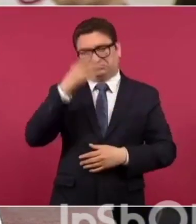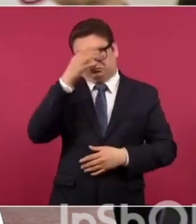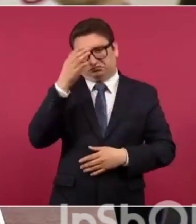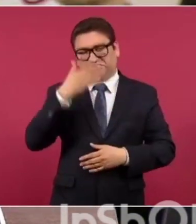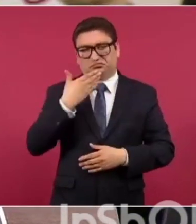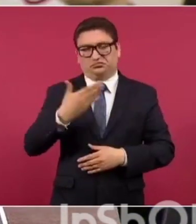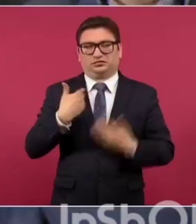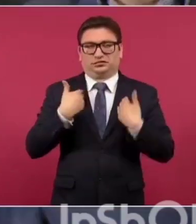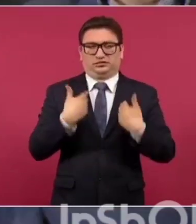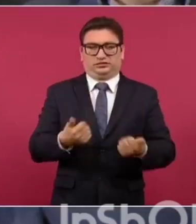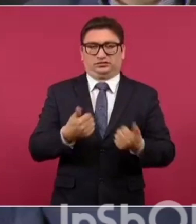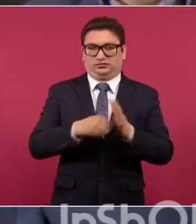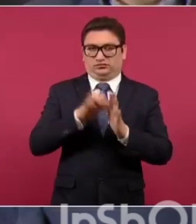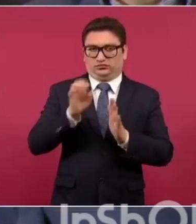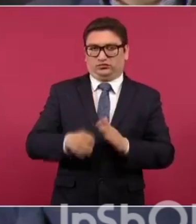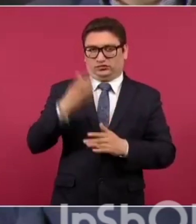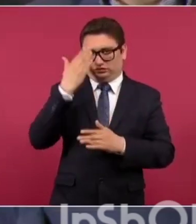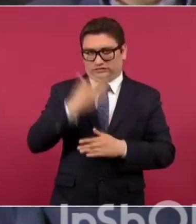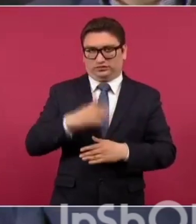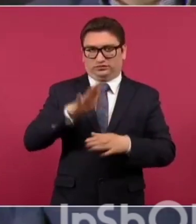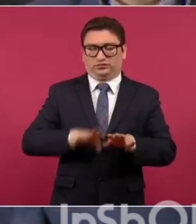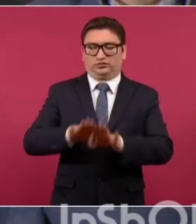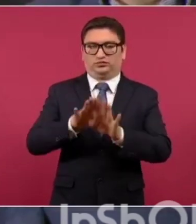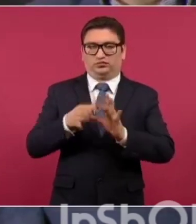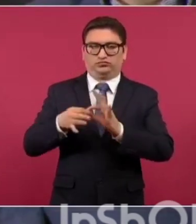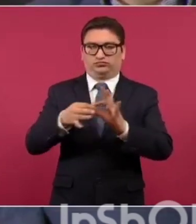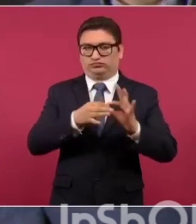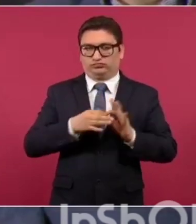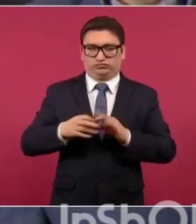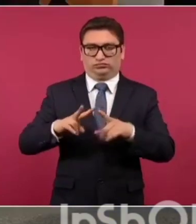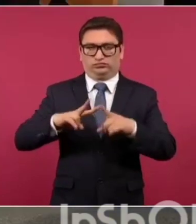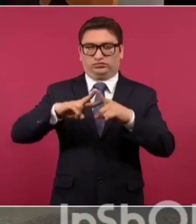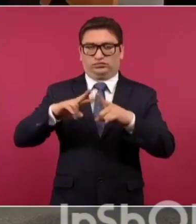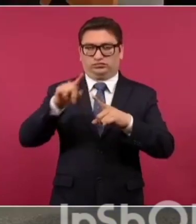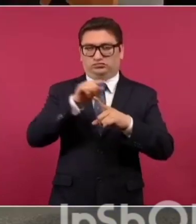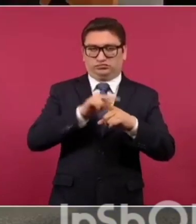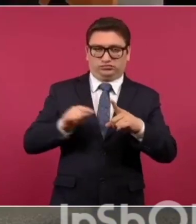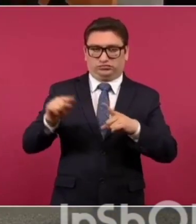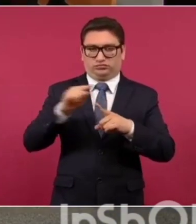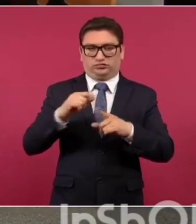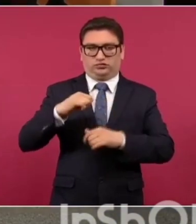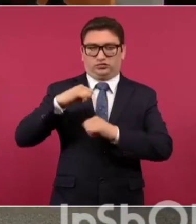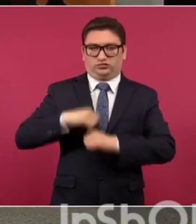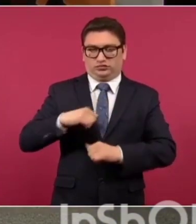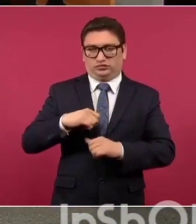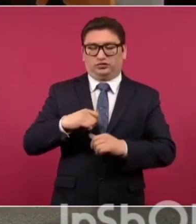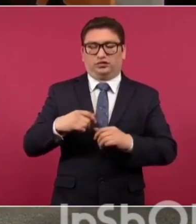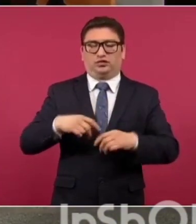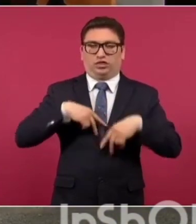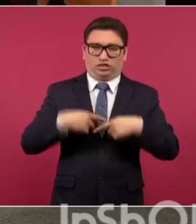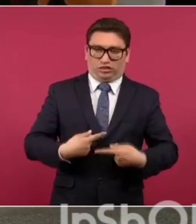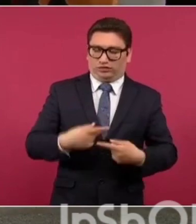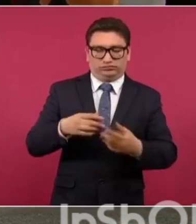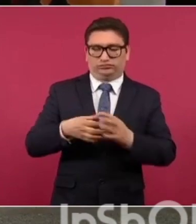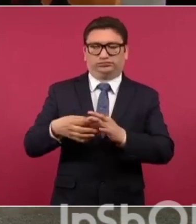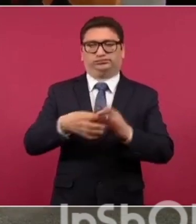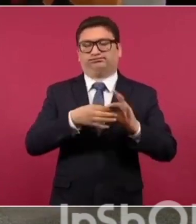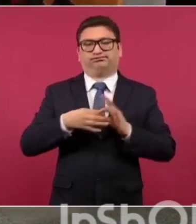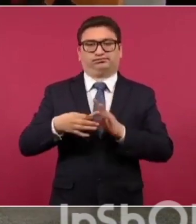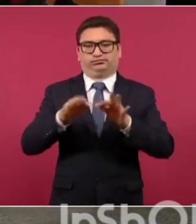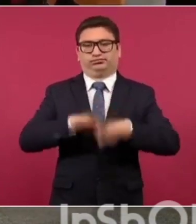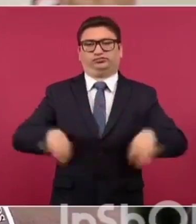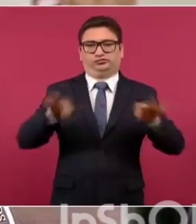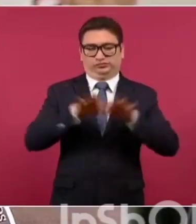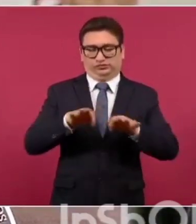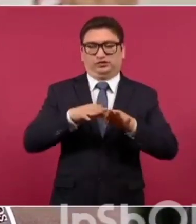entender que si una de sus partes de este triángulo está débil, nos debilita a todos. Es necesario, y dentro del